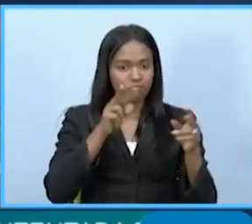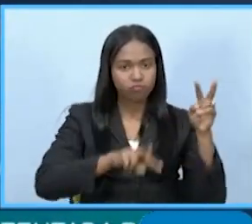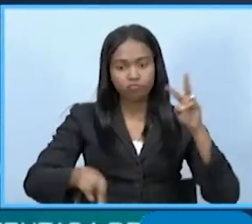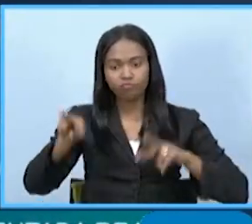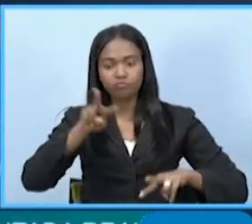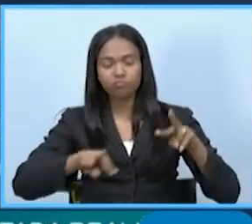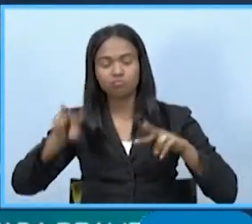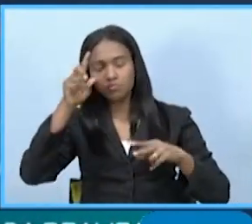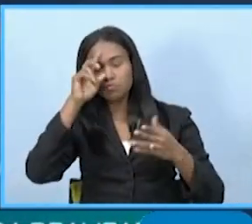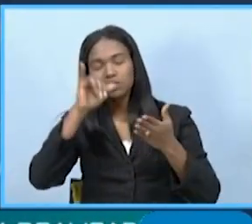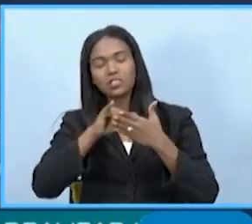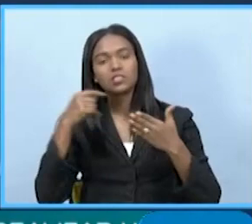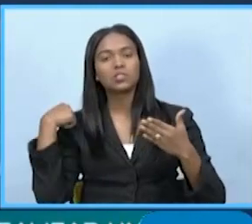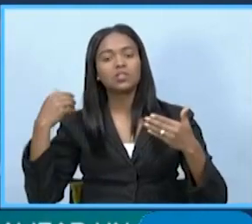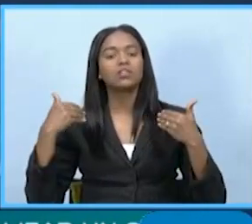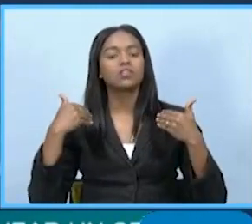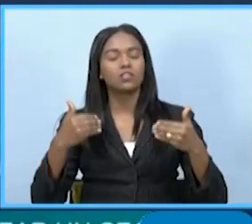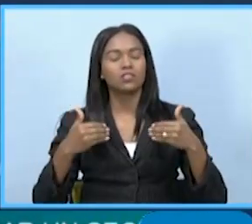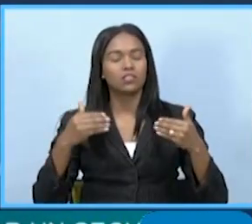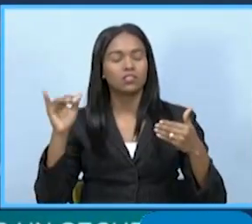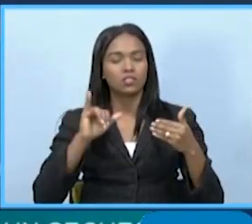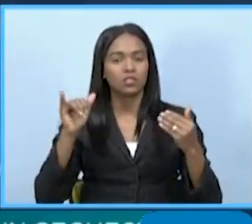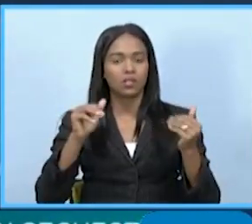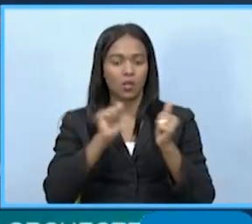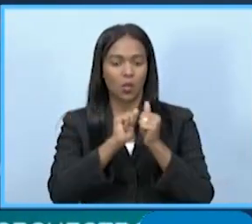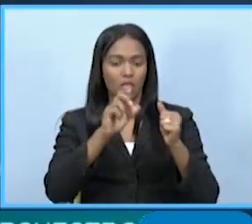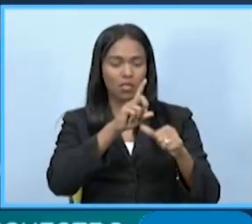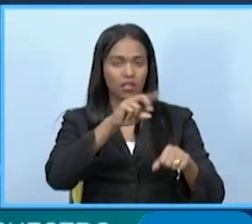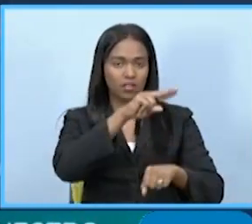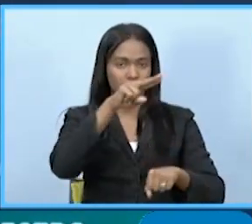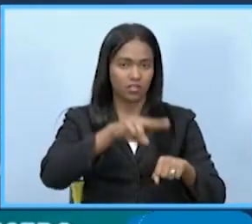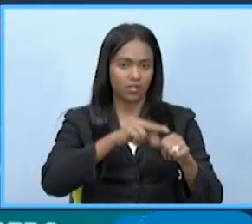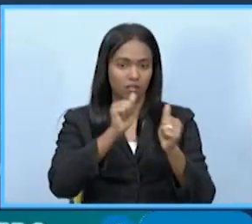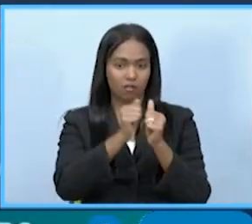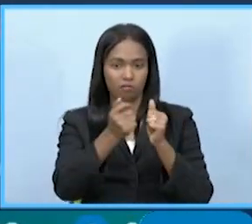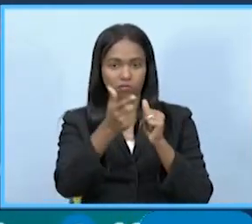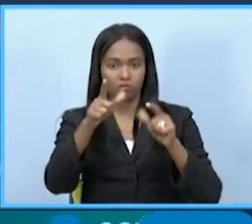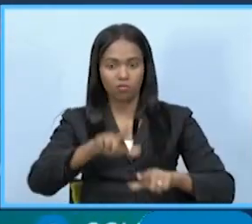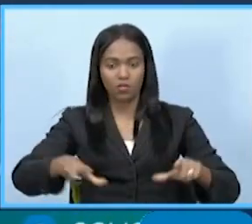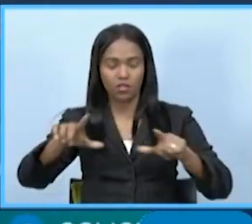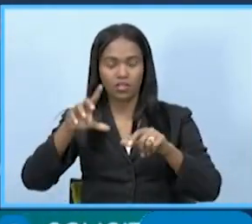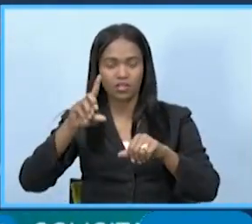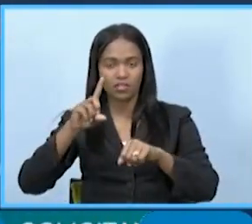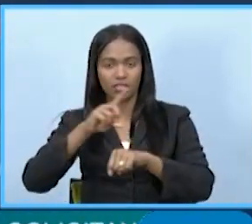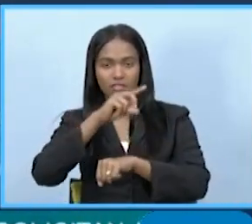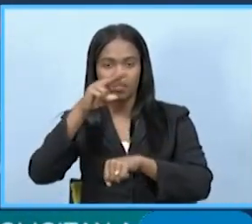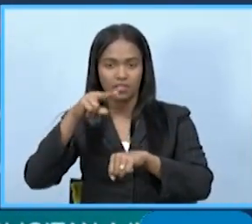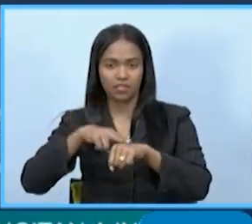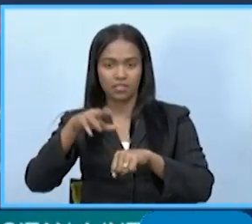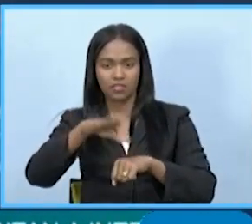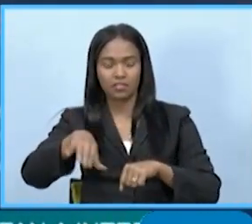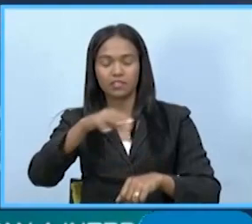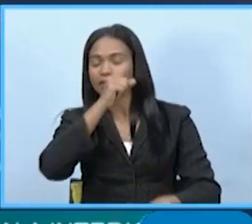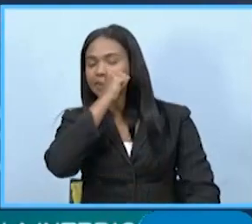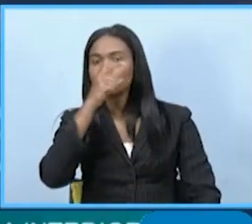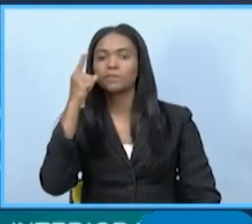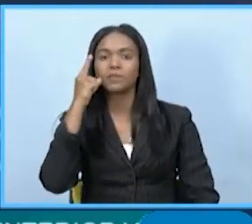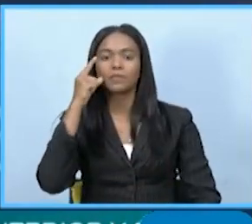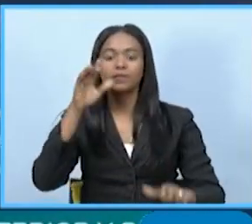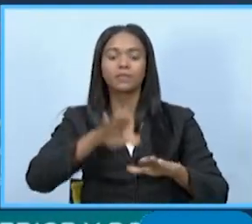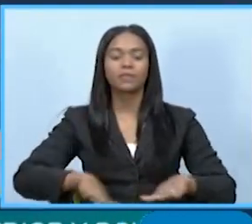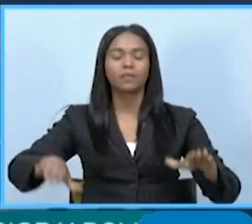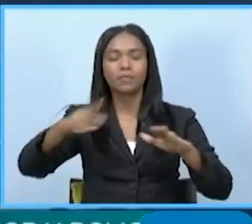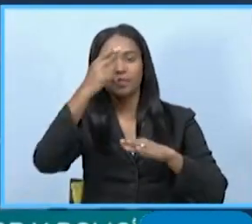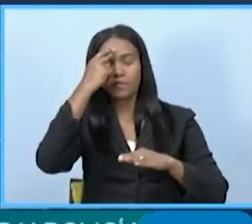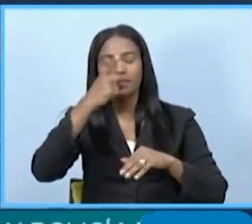polígono central y casi el Distrito Nacional y algunos municipios de la provincia de Santo Domingo. En todo el país, desde que comienzan